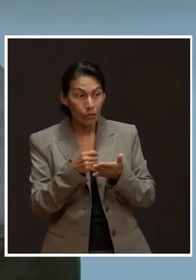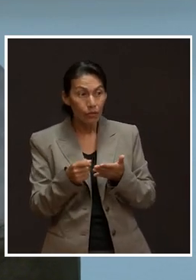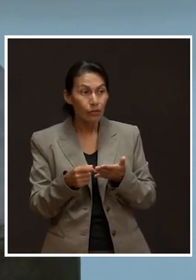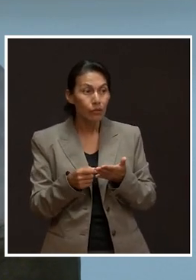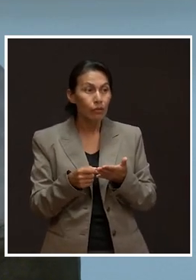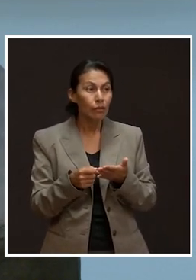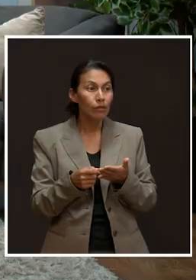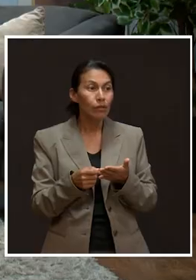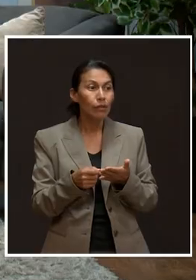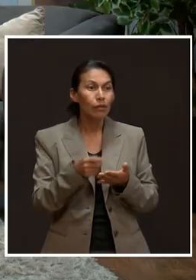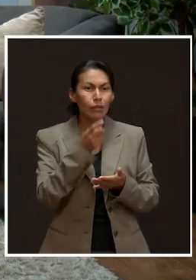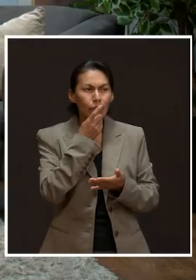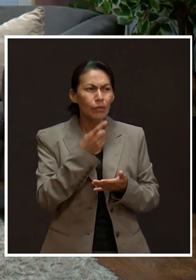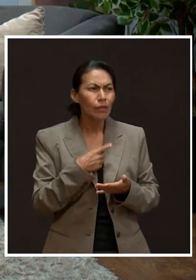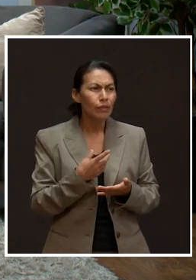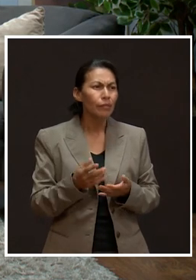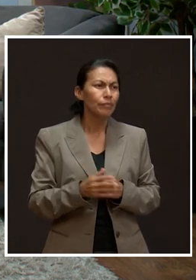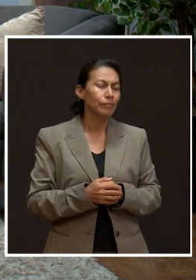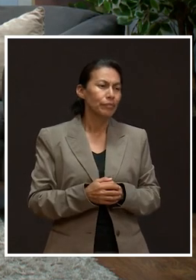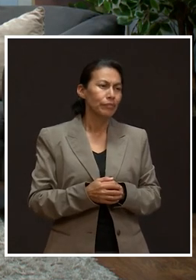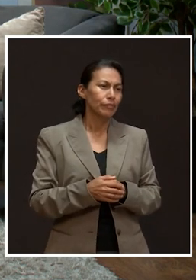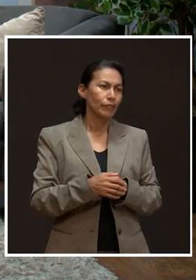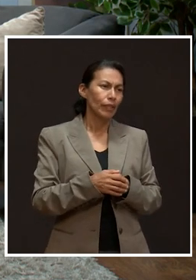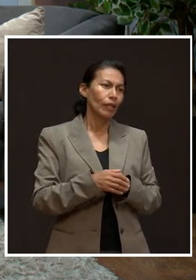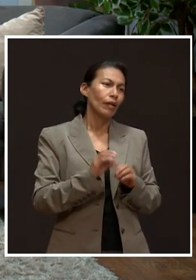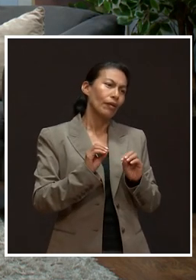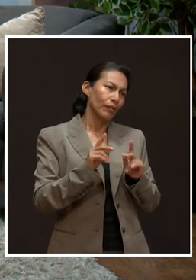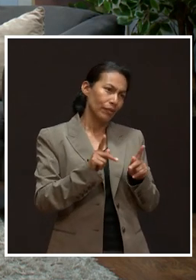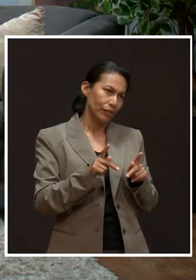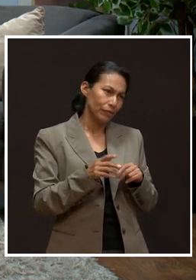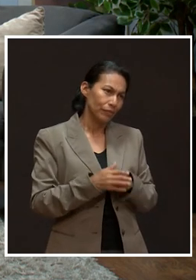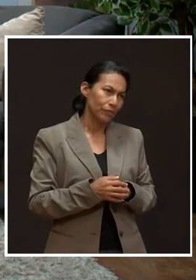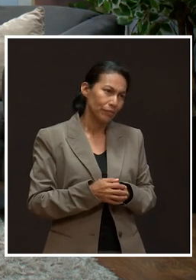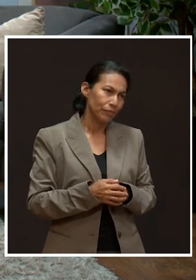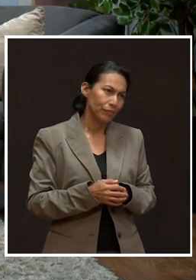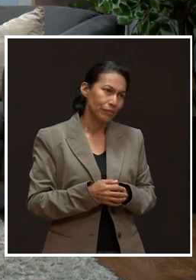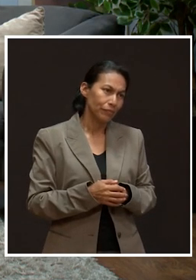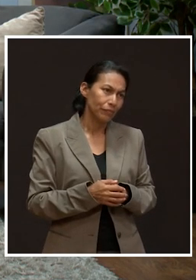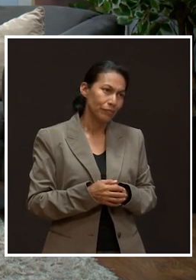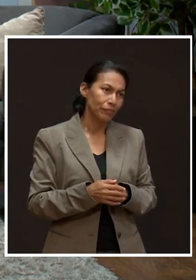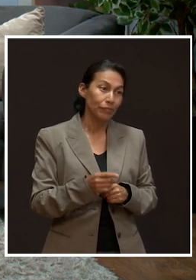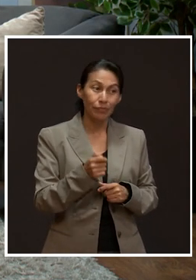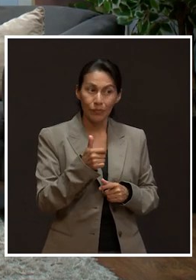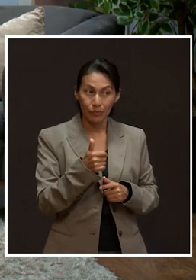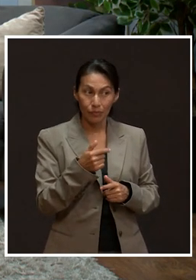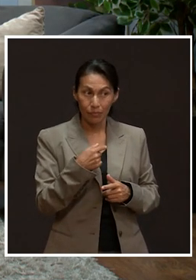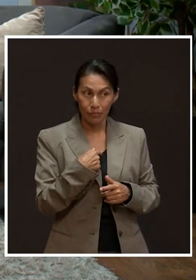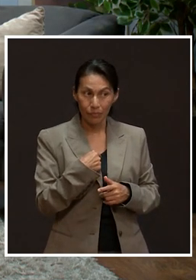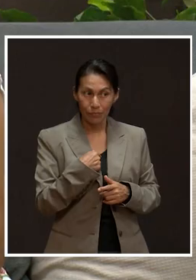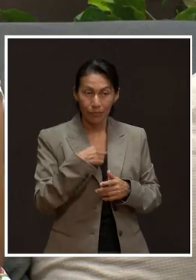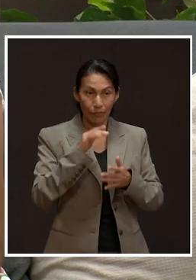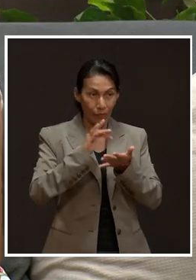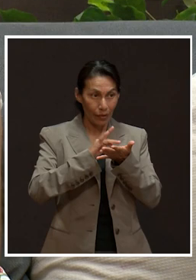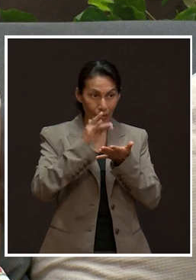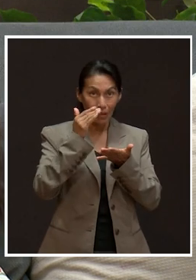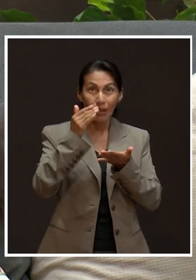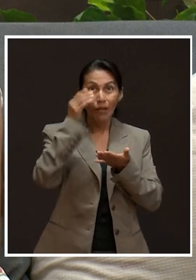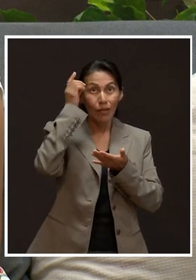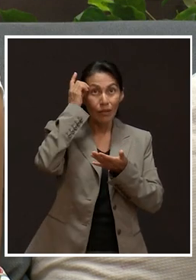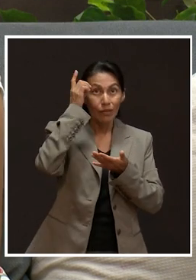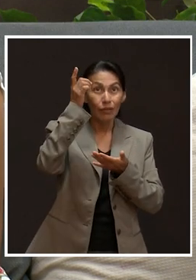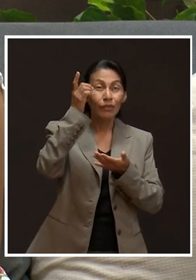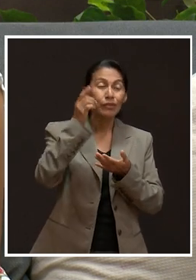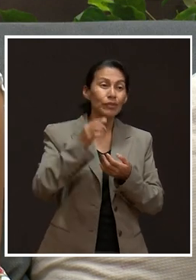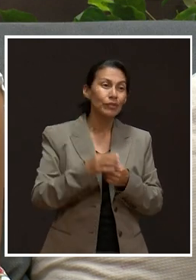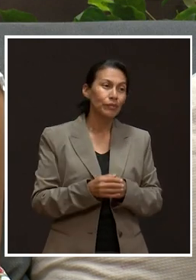Tenemos también algunos otros, tú tenías algo ahí escrito. Cuéntanos algo, Blanquita. Ok, bueno,